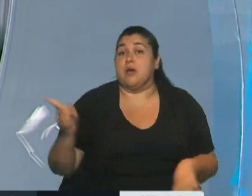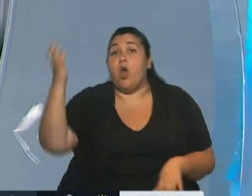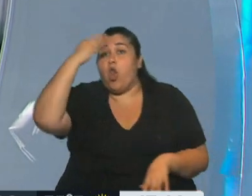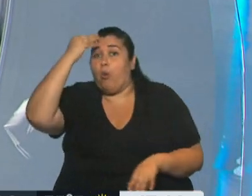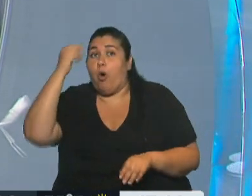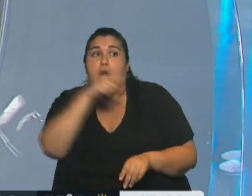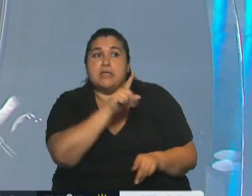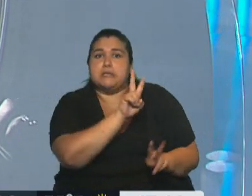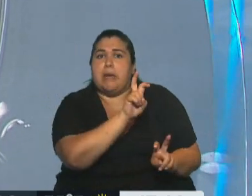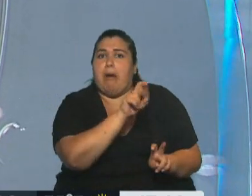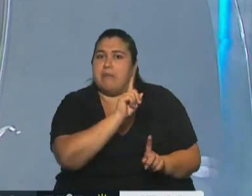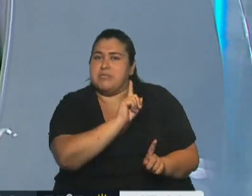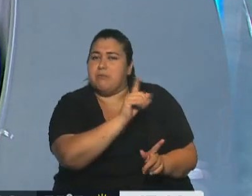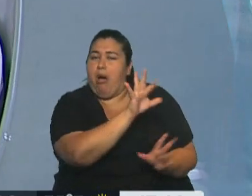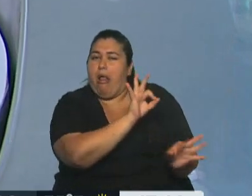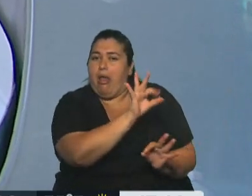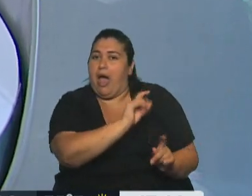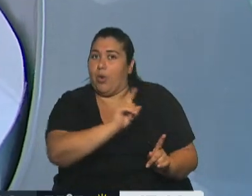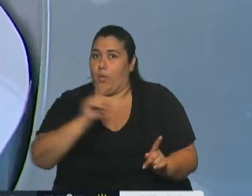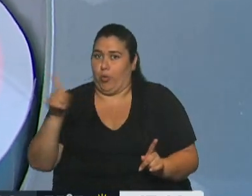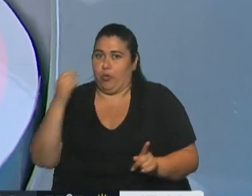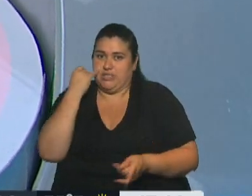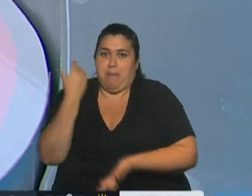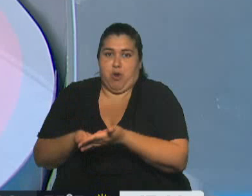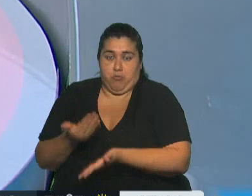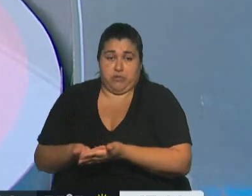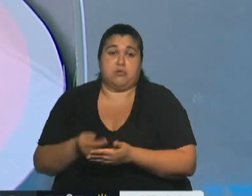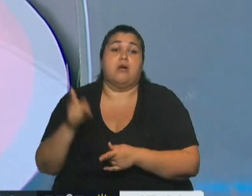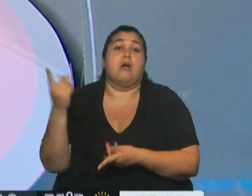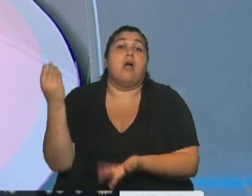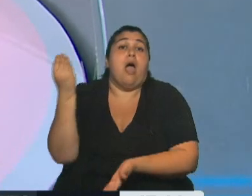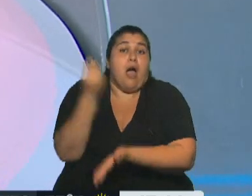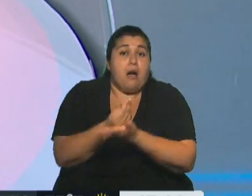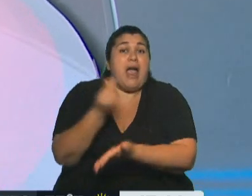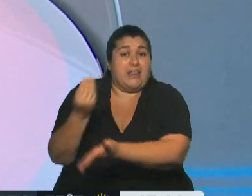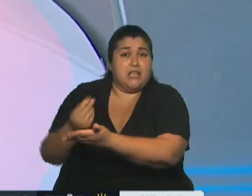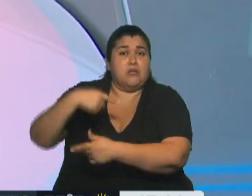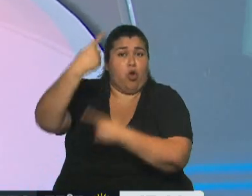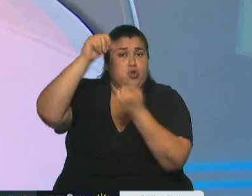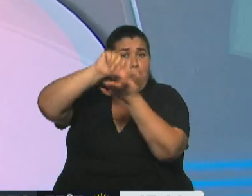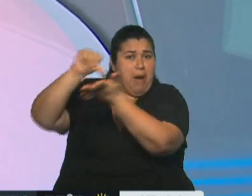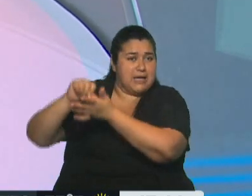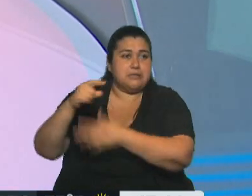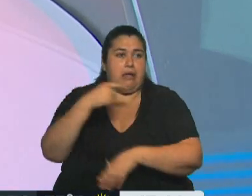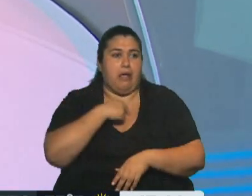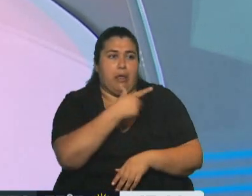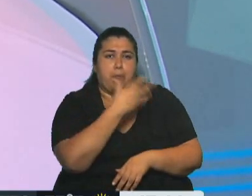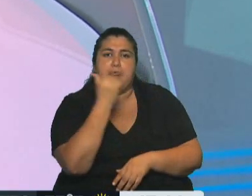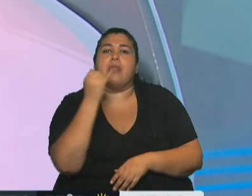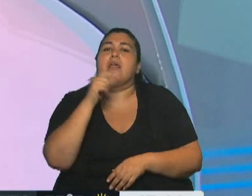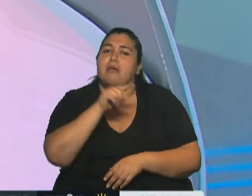Lo toma Noboa y además ya lo habían tomado otros candidatos. Sí, Jan Topic, claro, Topic, sí. lo había tomado como una estrategia,